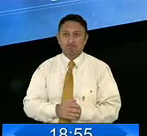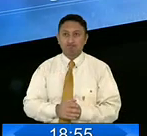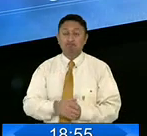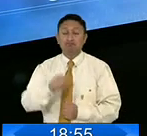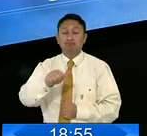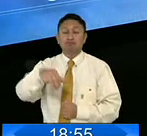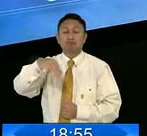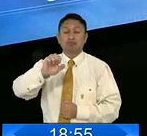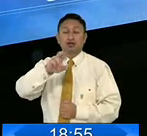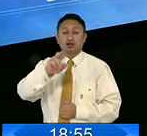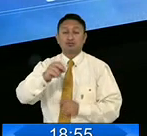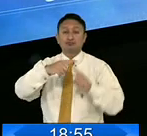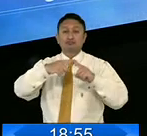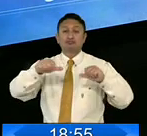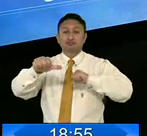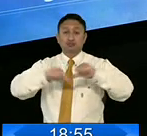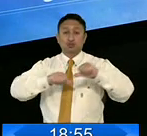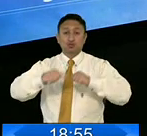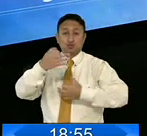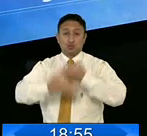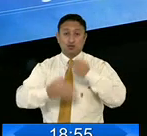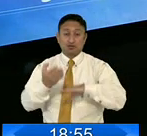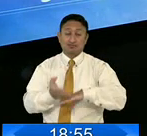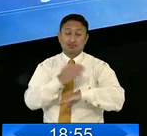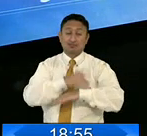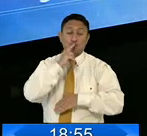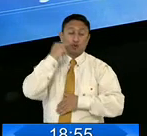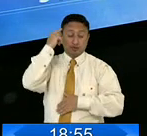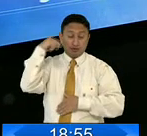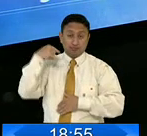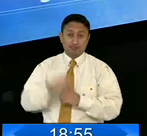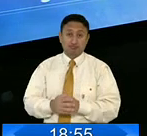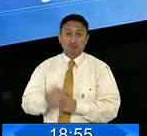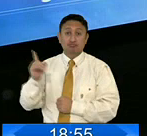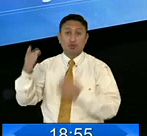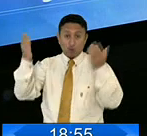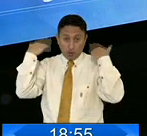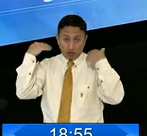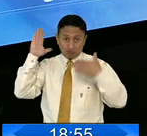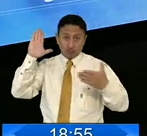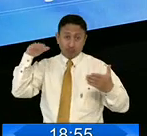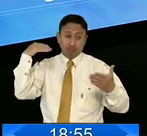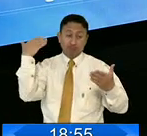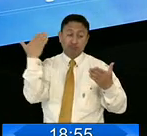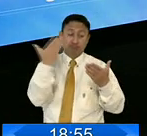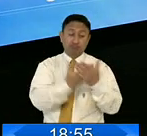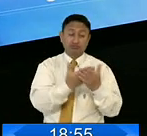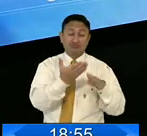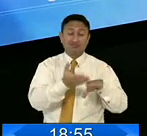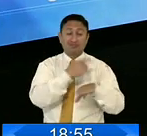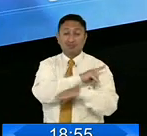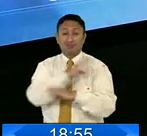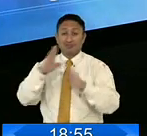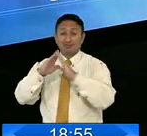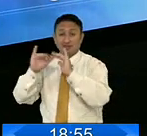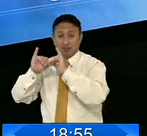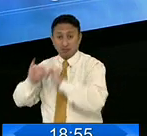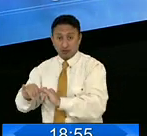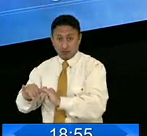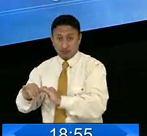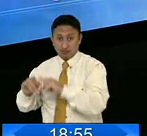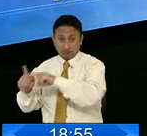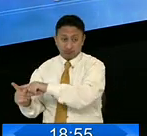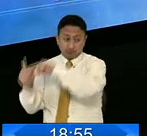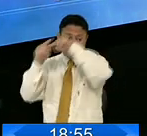Alexis Mera, ex asesor jurídico en el gobierno de Rafael Correa, fue trasladado desde Guayaquil, donde permanecía bajo arresto